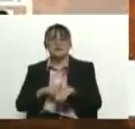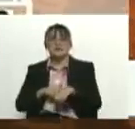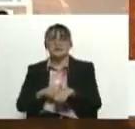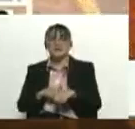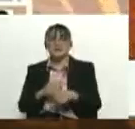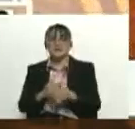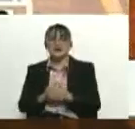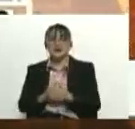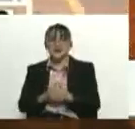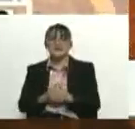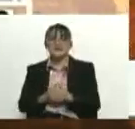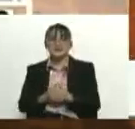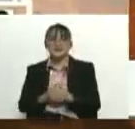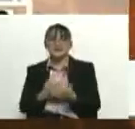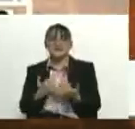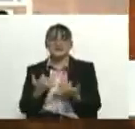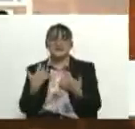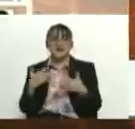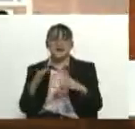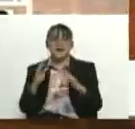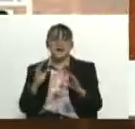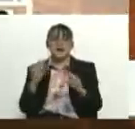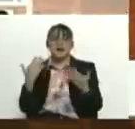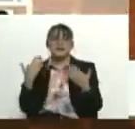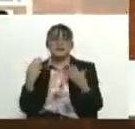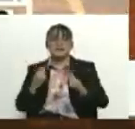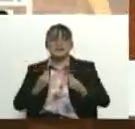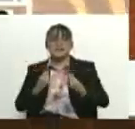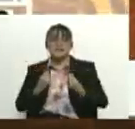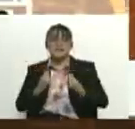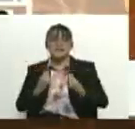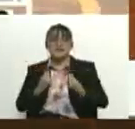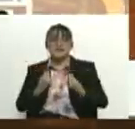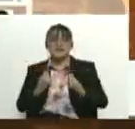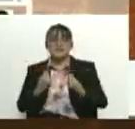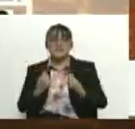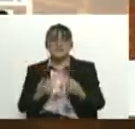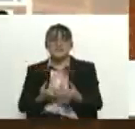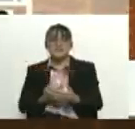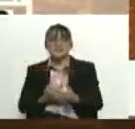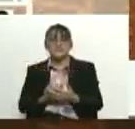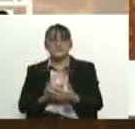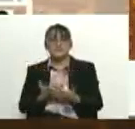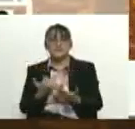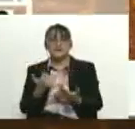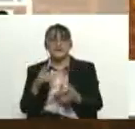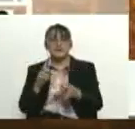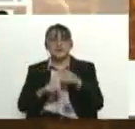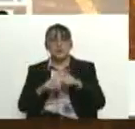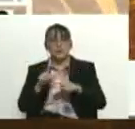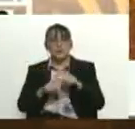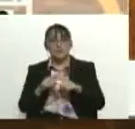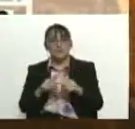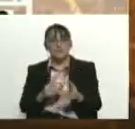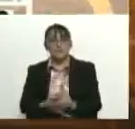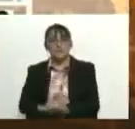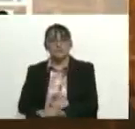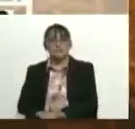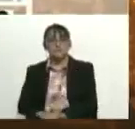y vivir Mejor aún que como vivían hasta que se que ocurrieron estos fenómenos